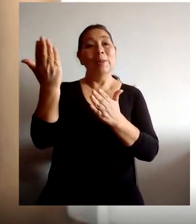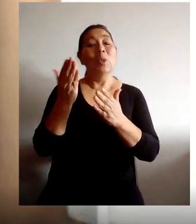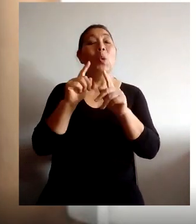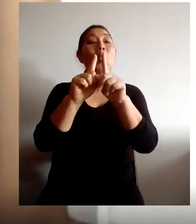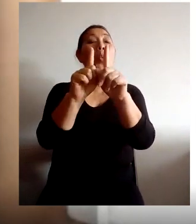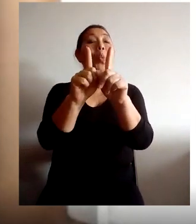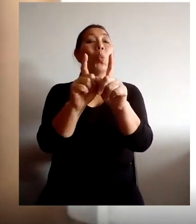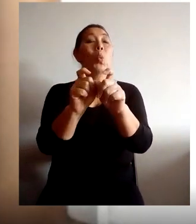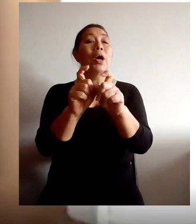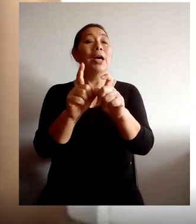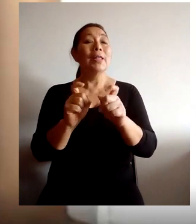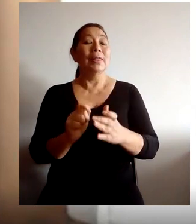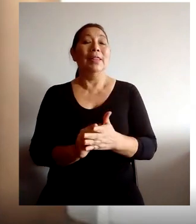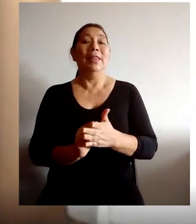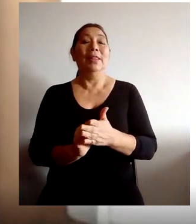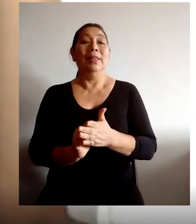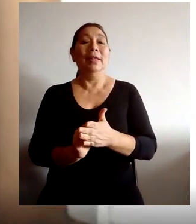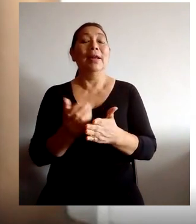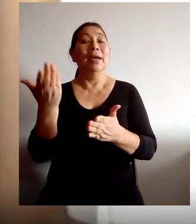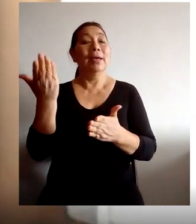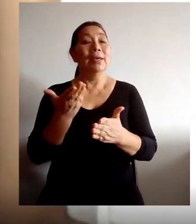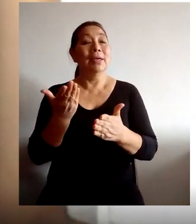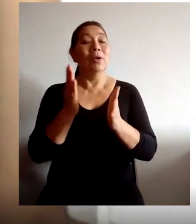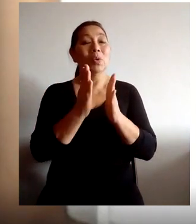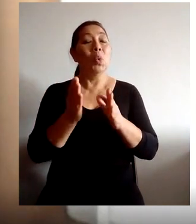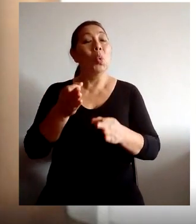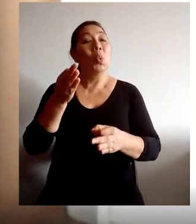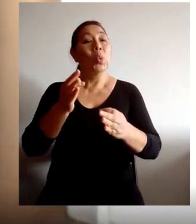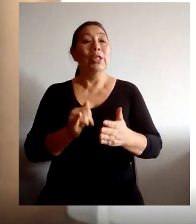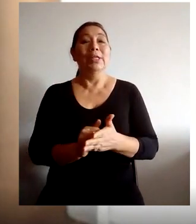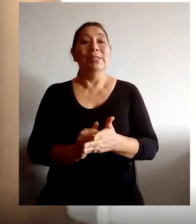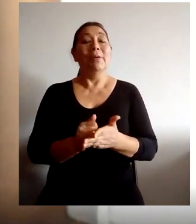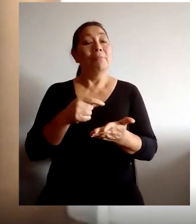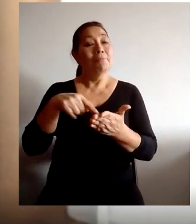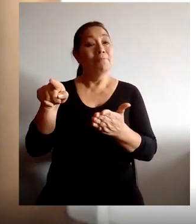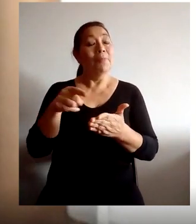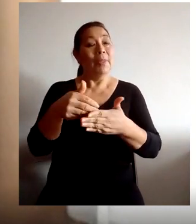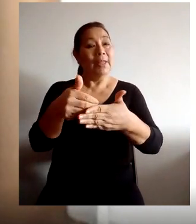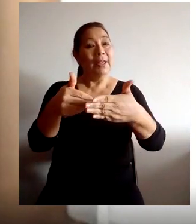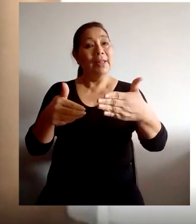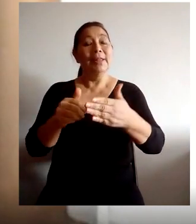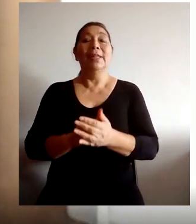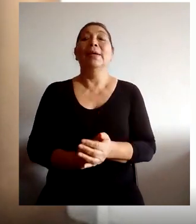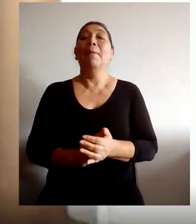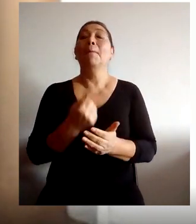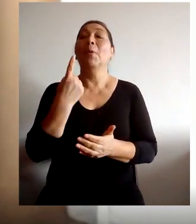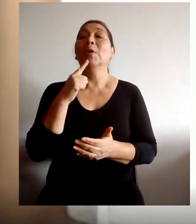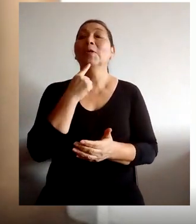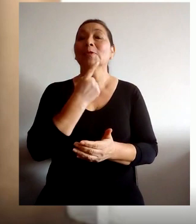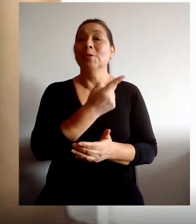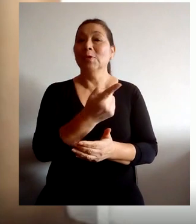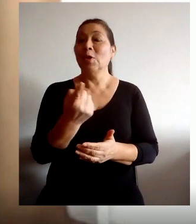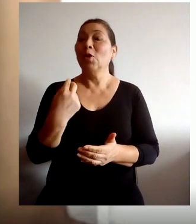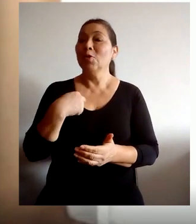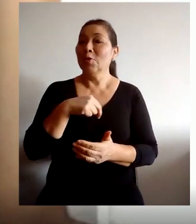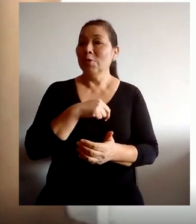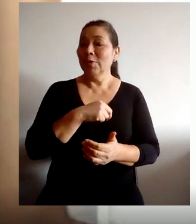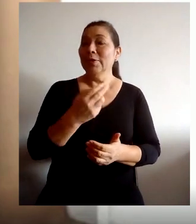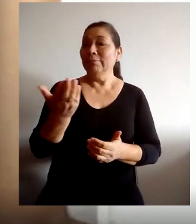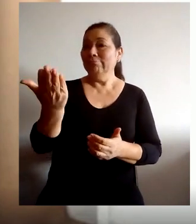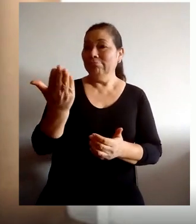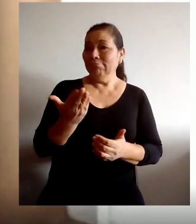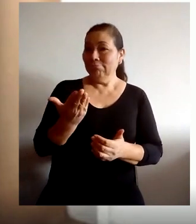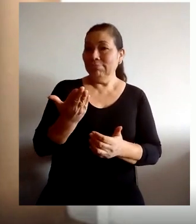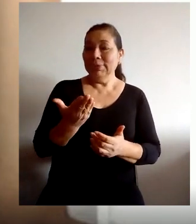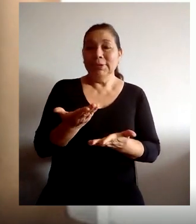anterioridad. Por eso, nosotros solicitamos se desestime este recurso de agravio y se preserve la garantía procesal de la